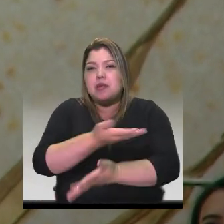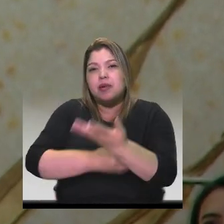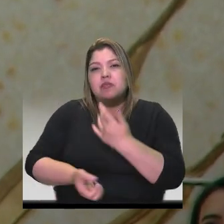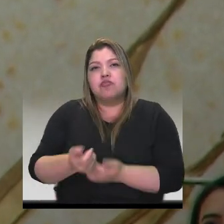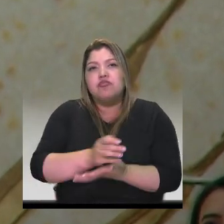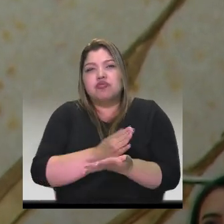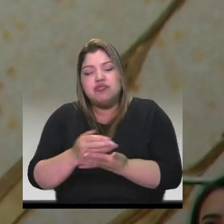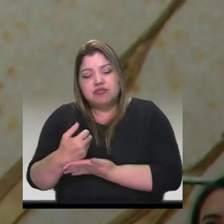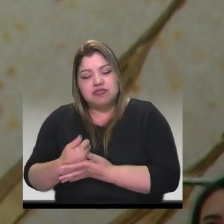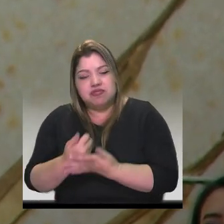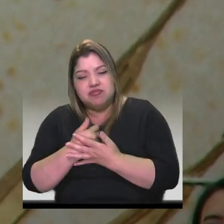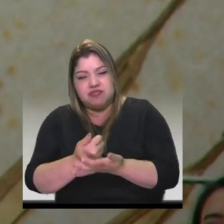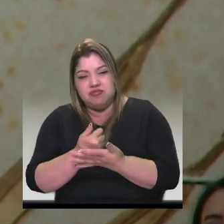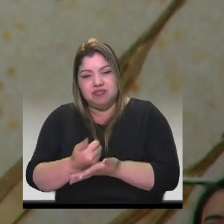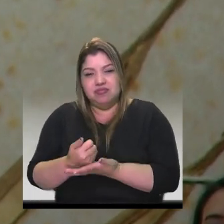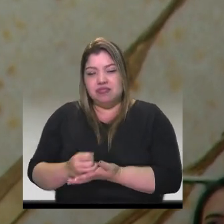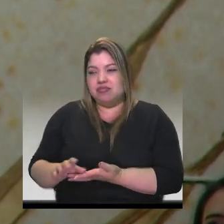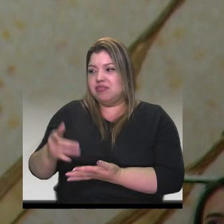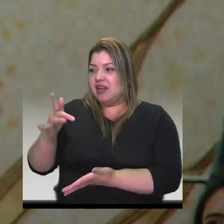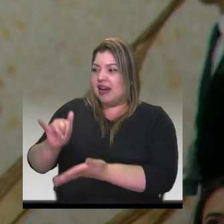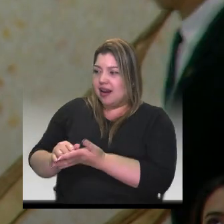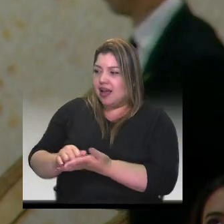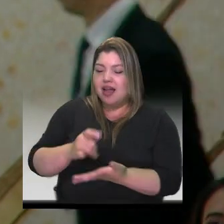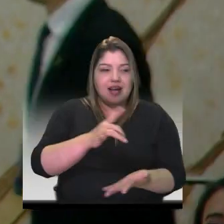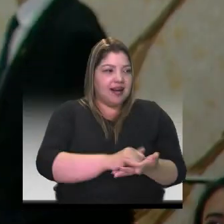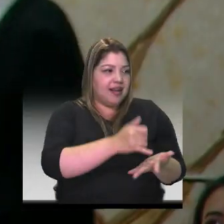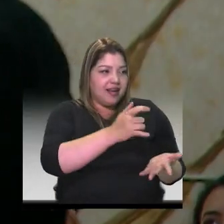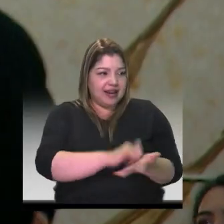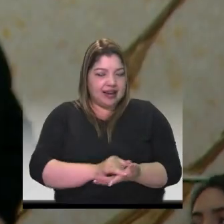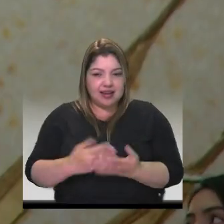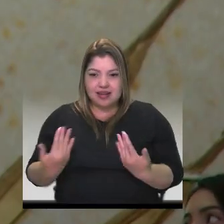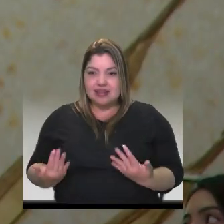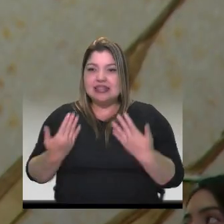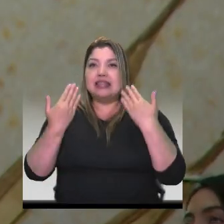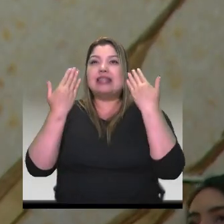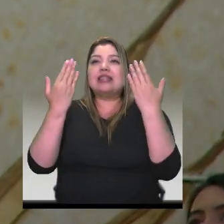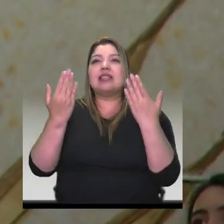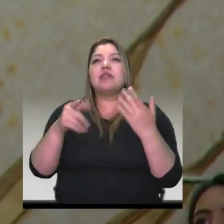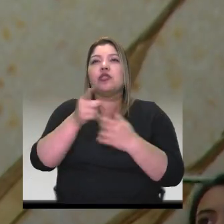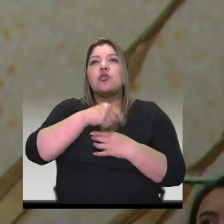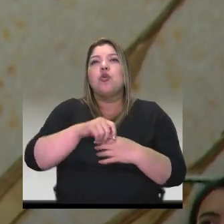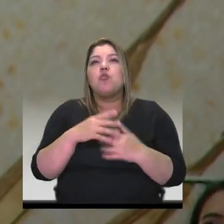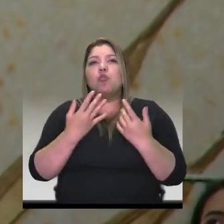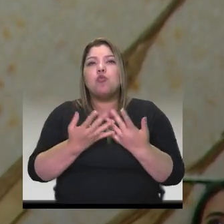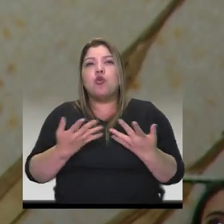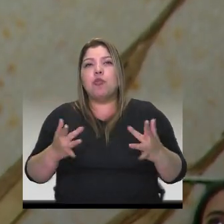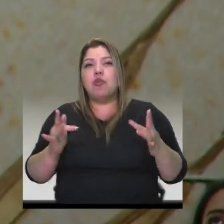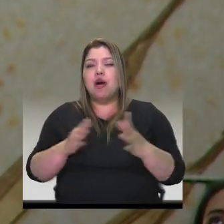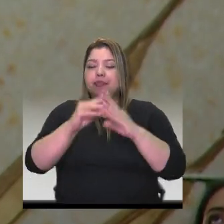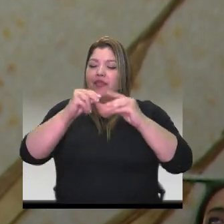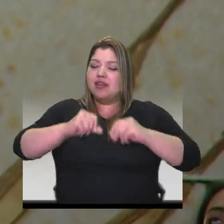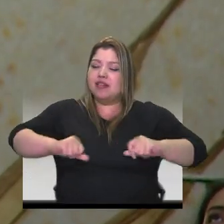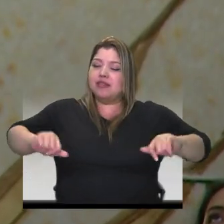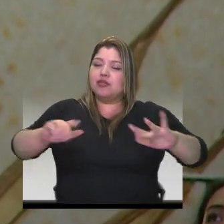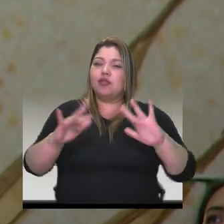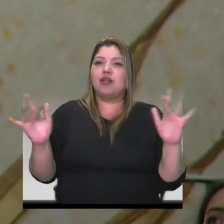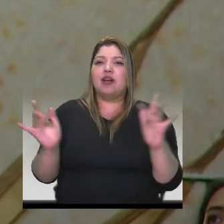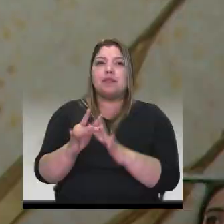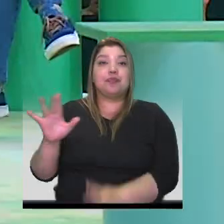de creencias? Todas son válidas, pero ¿cómo hacemos esto para que sea un territorio para todos, que